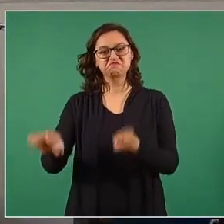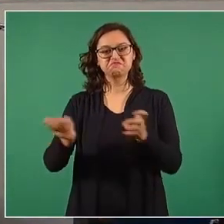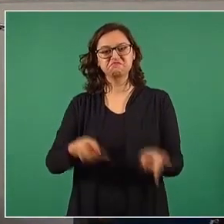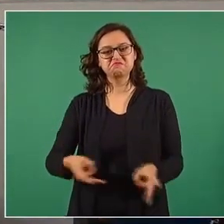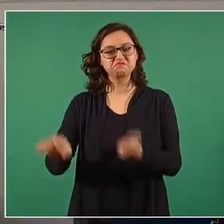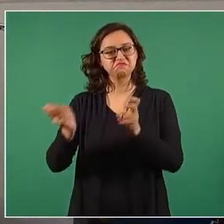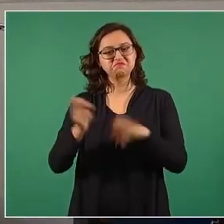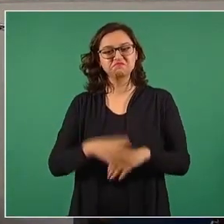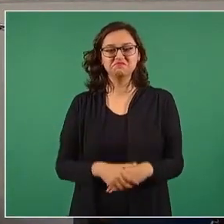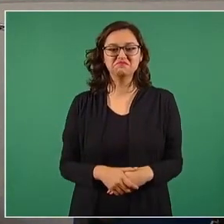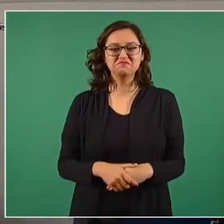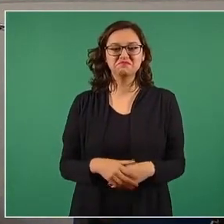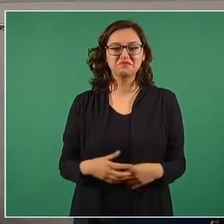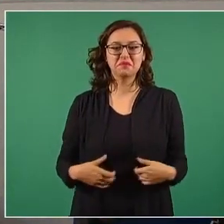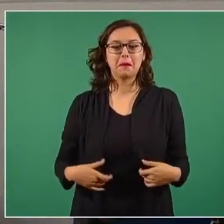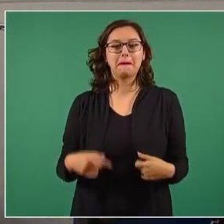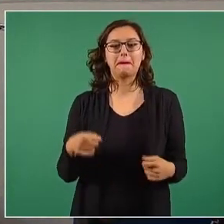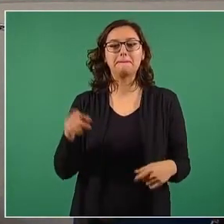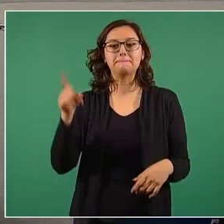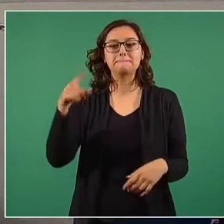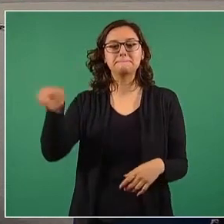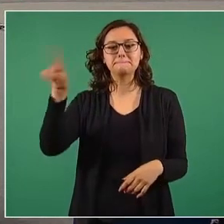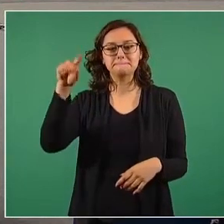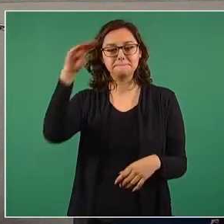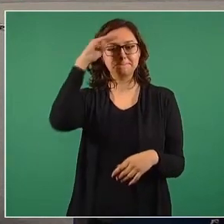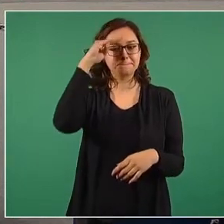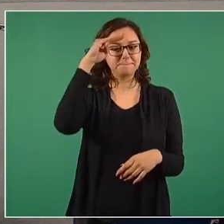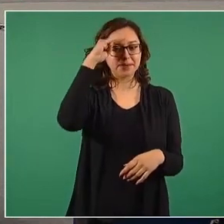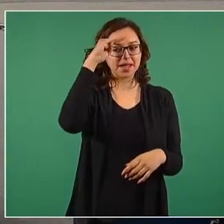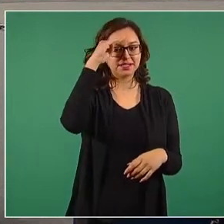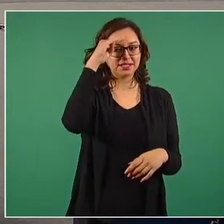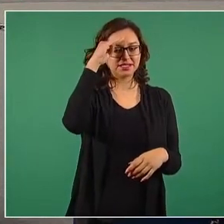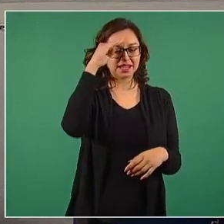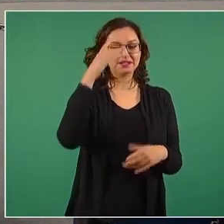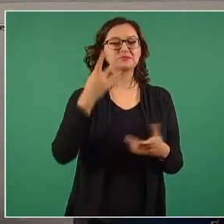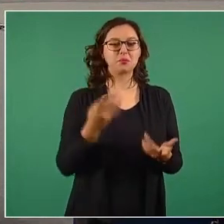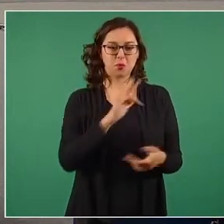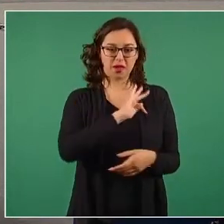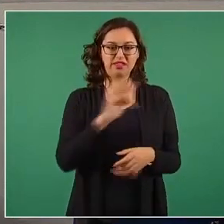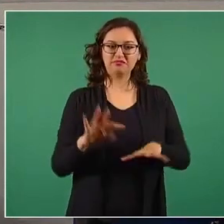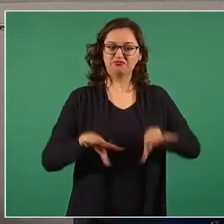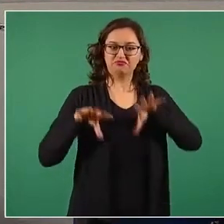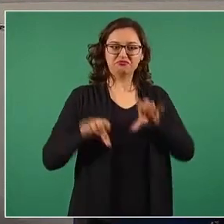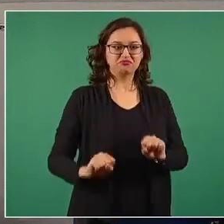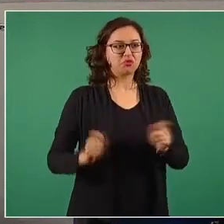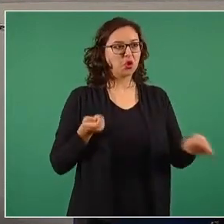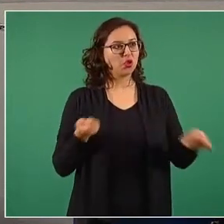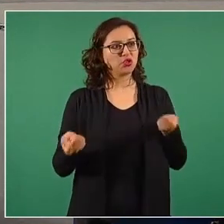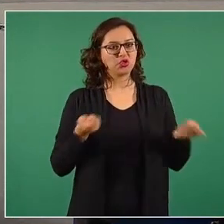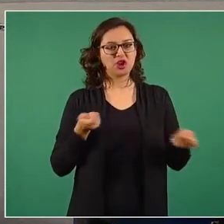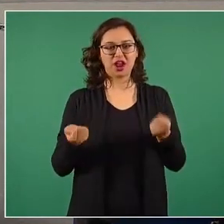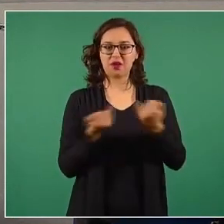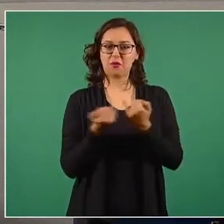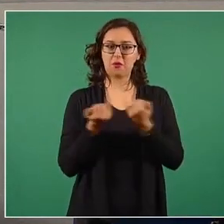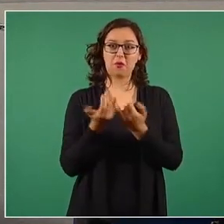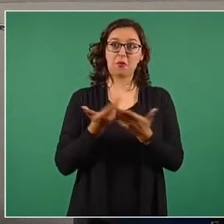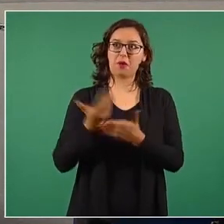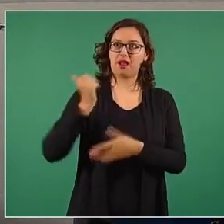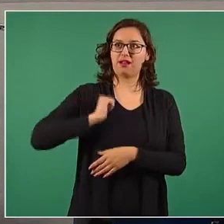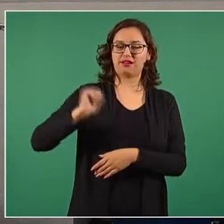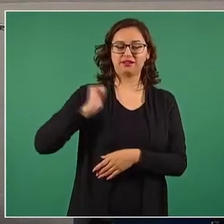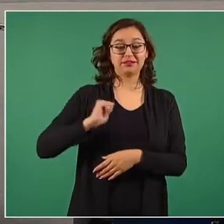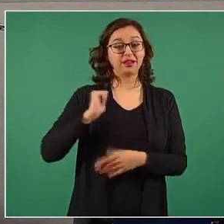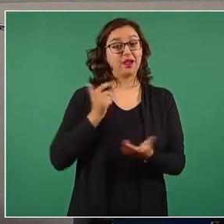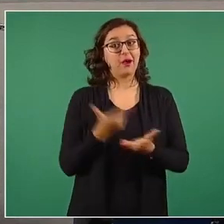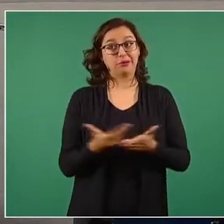vieron como tierra de conquista, de nueva cuenta. Y ahora están muy molestos.